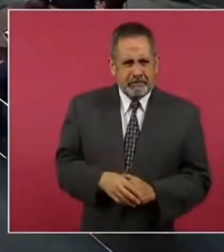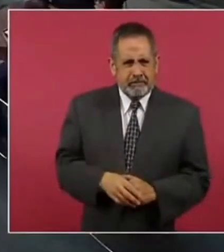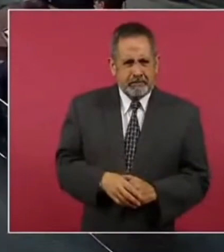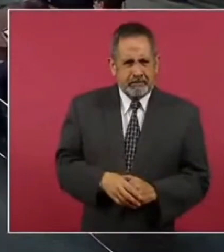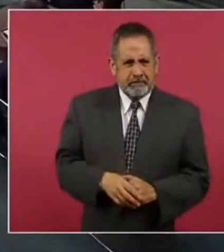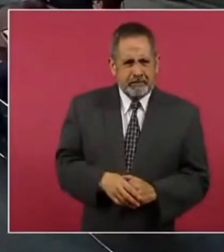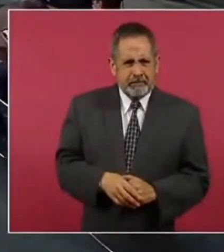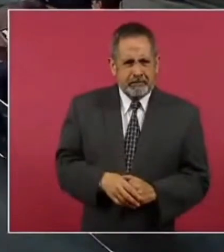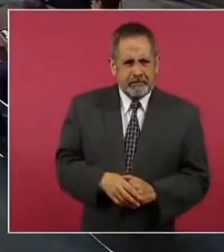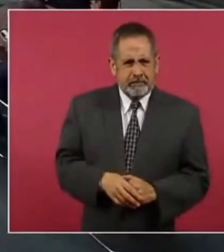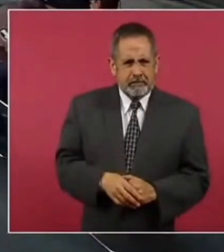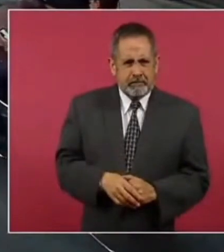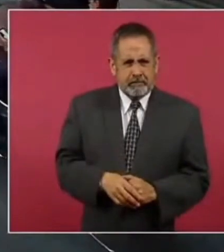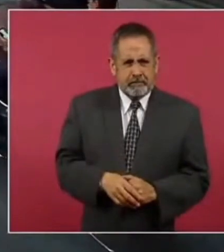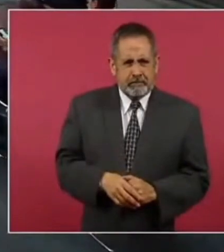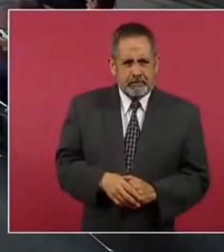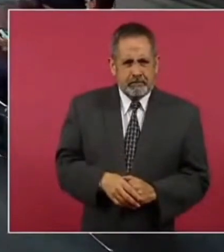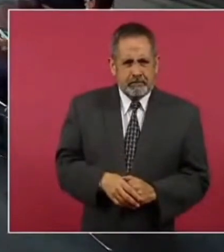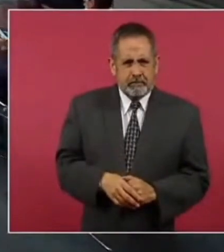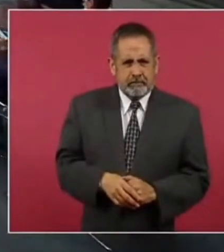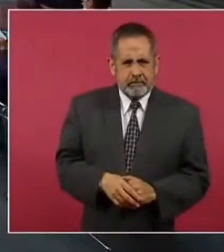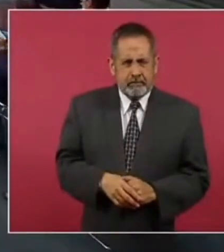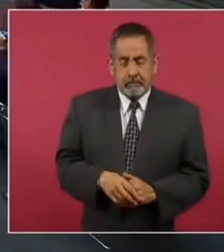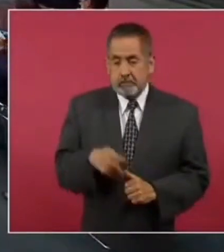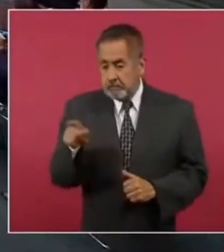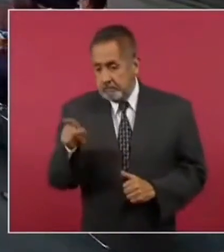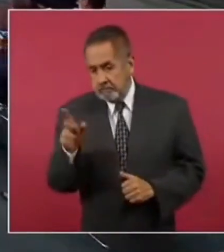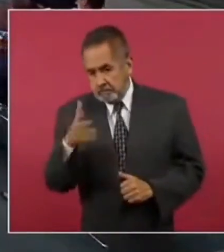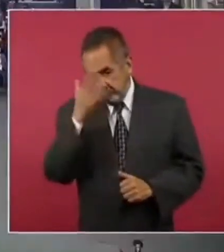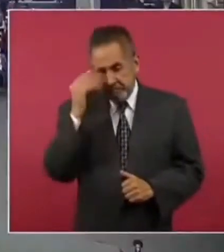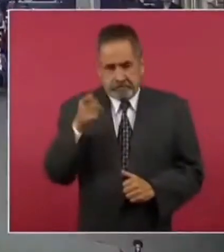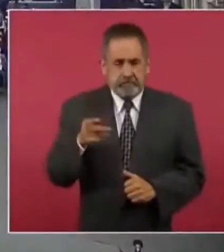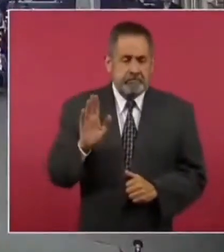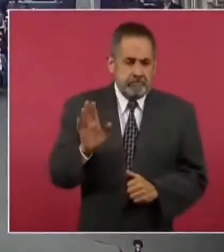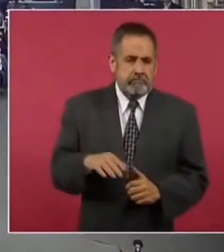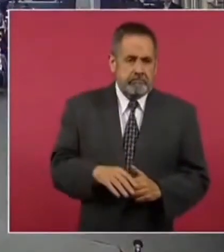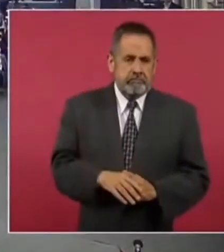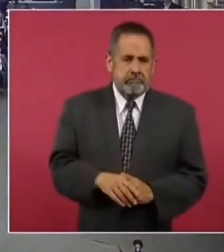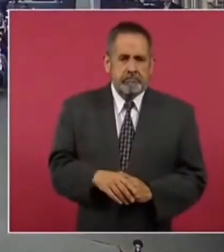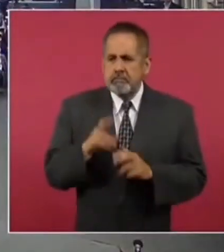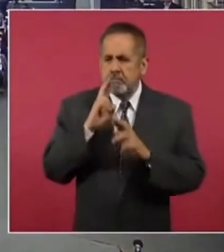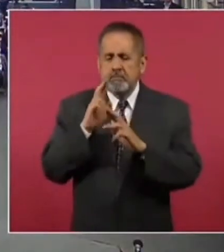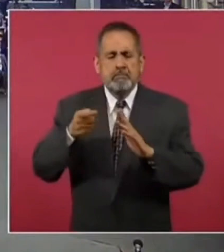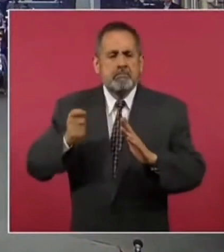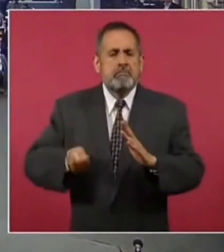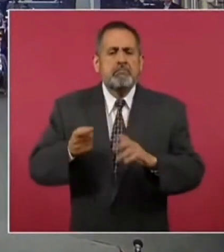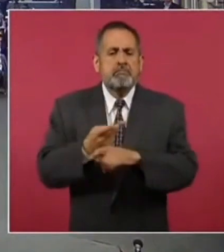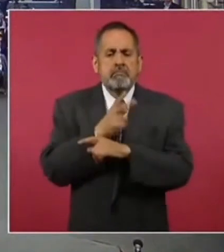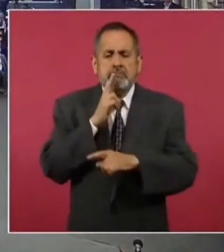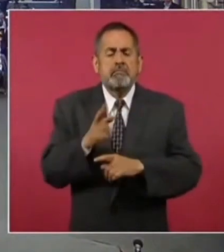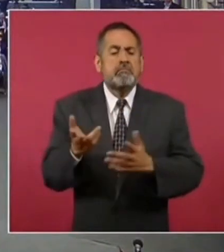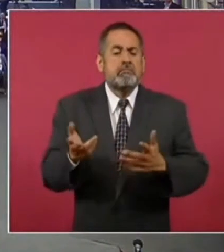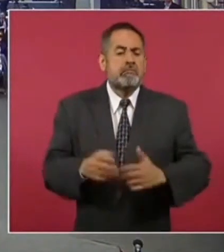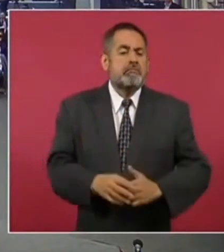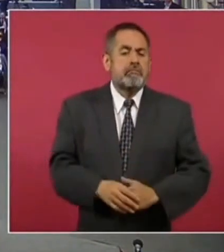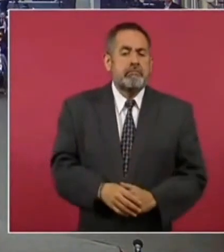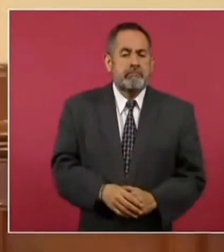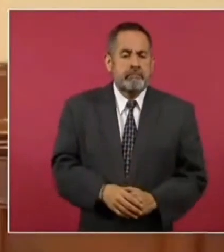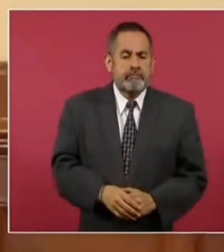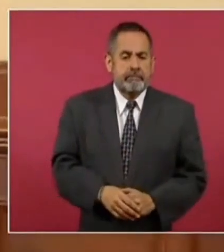cuándo Ah no sabía Y qué resolvió disolver